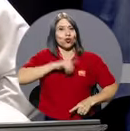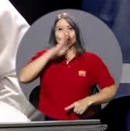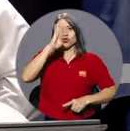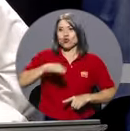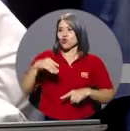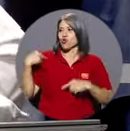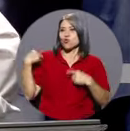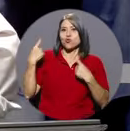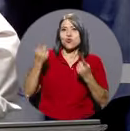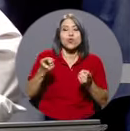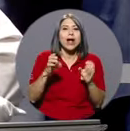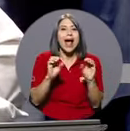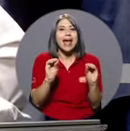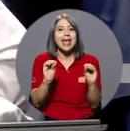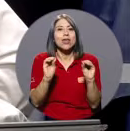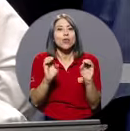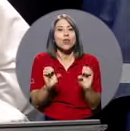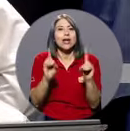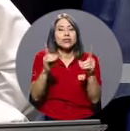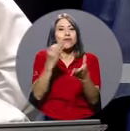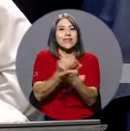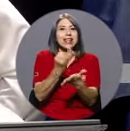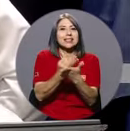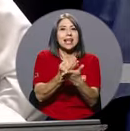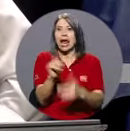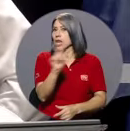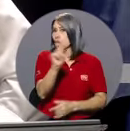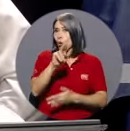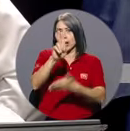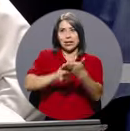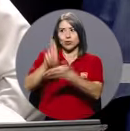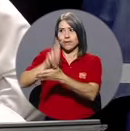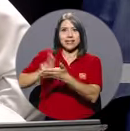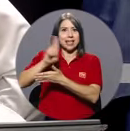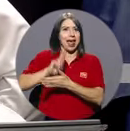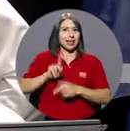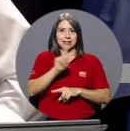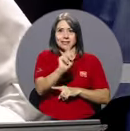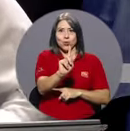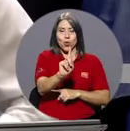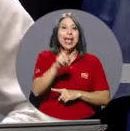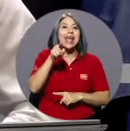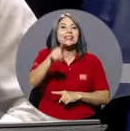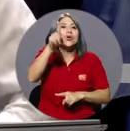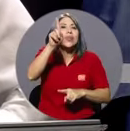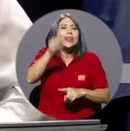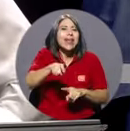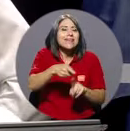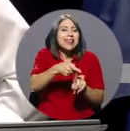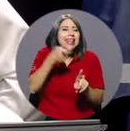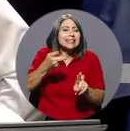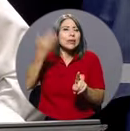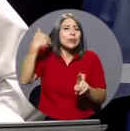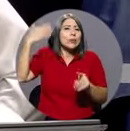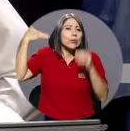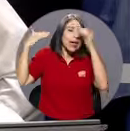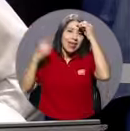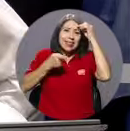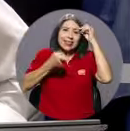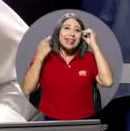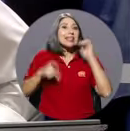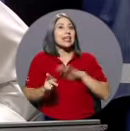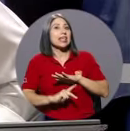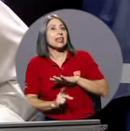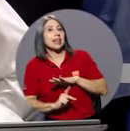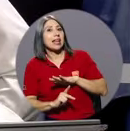hemos tenido una educación financiera, no en las universidades. Esto debería salir desde mucho más abajo, de